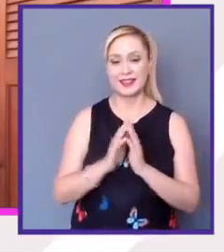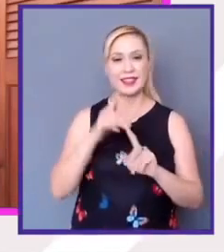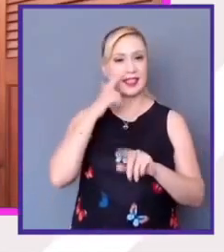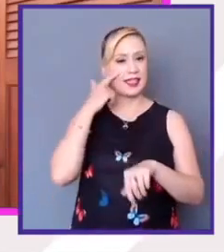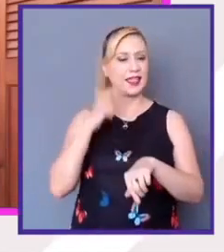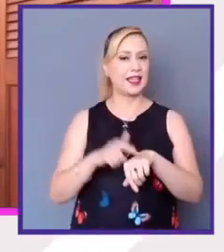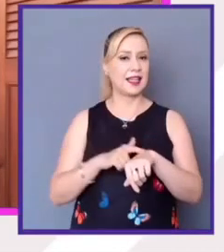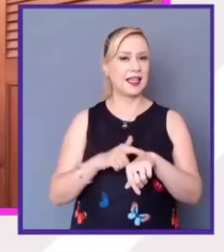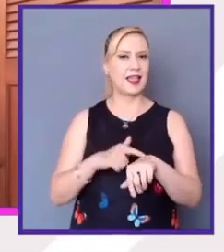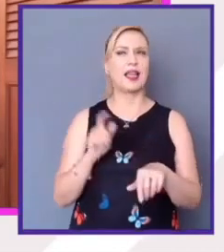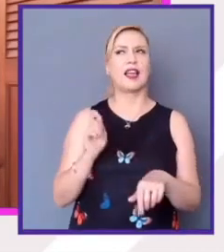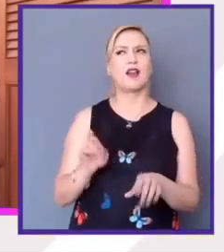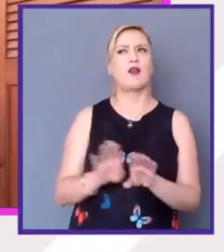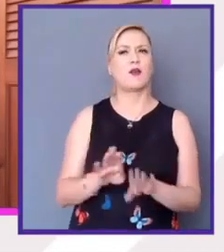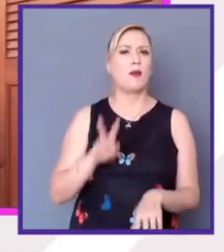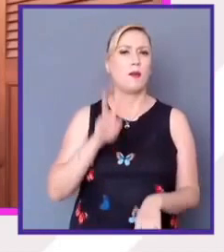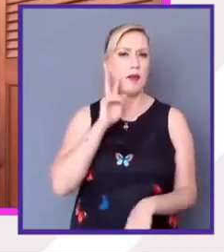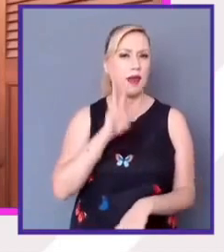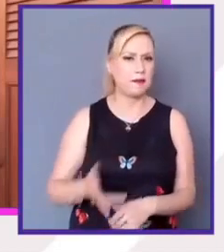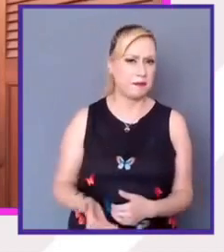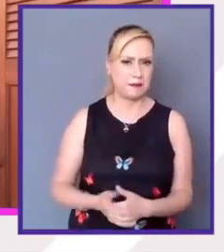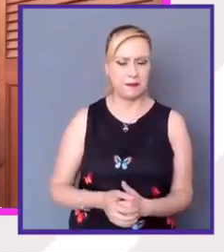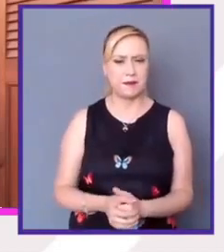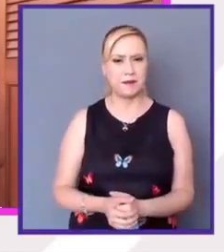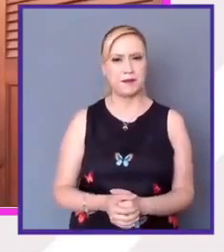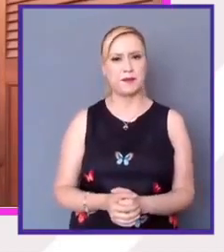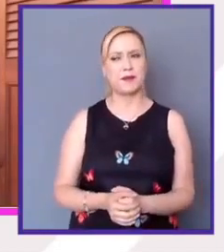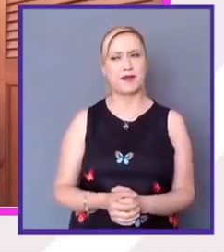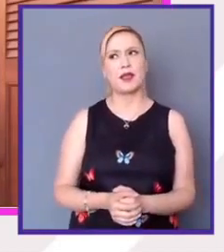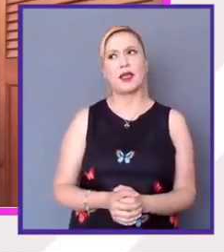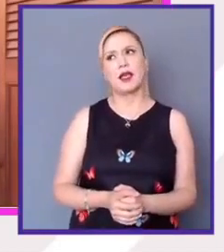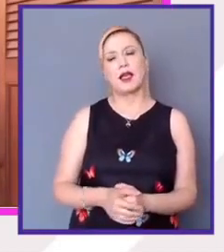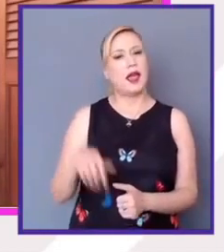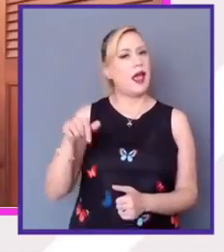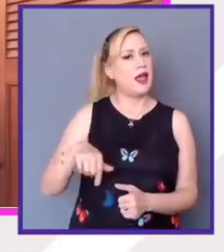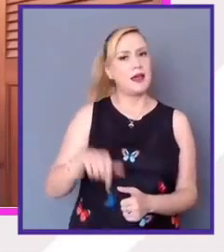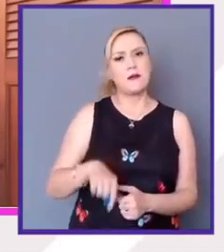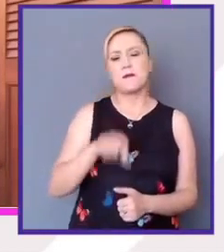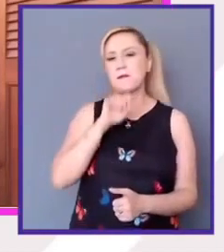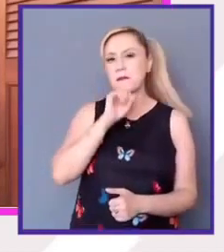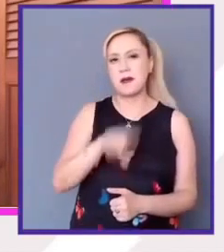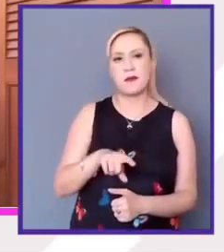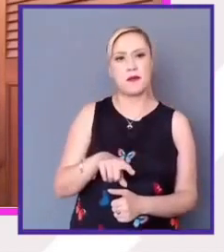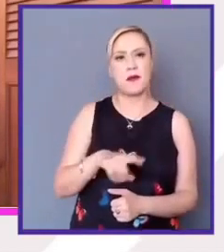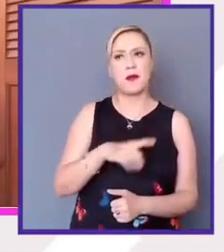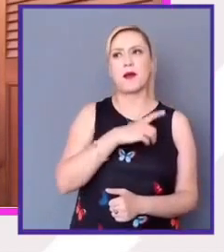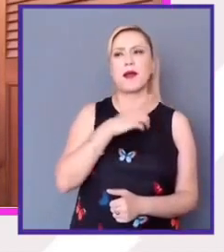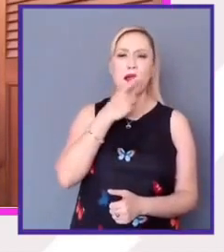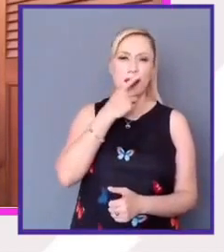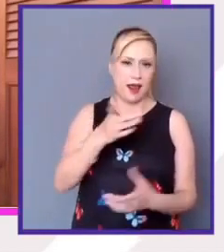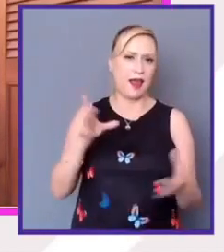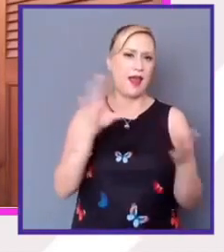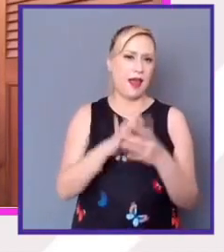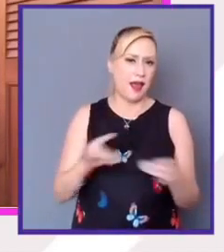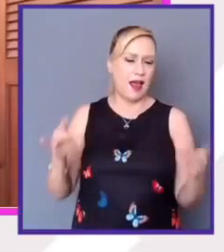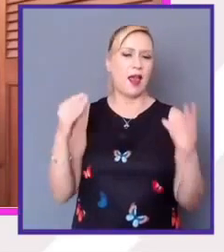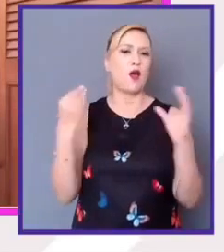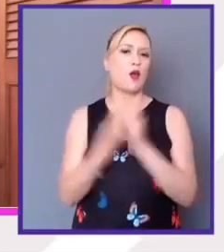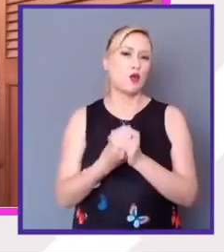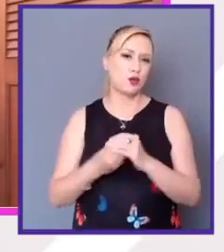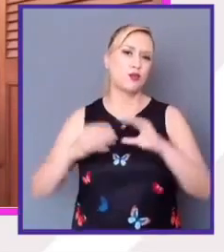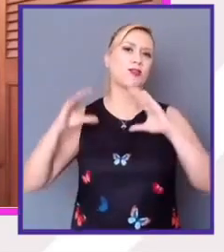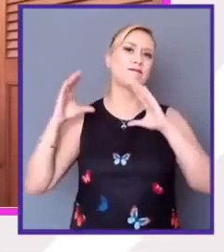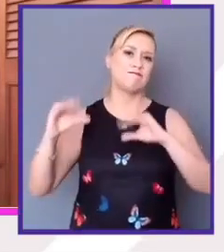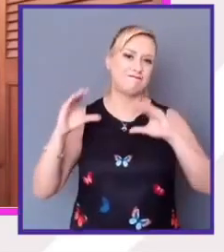ven este tipo de políticas? Y pues acá también pues hemos hablado mucho del tema educativo, ¿no? Y del tema de